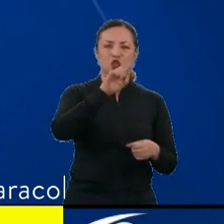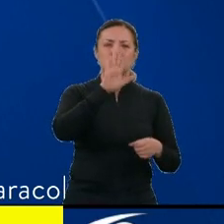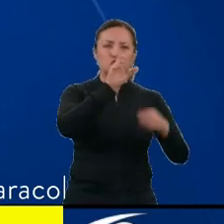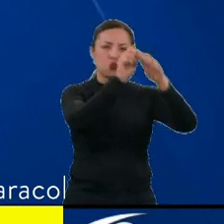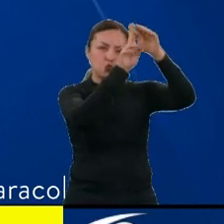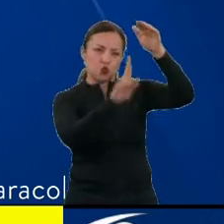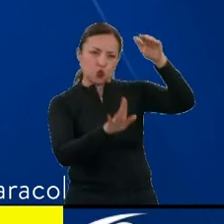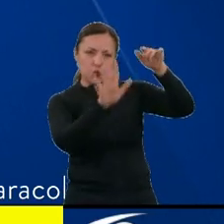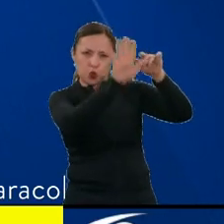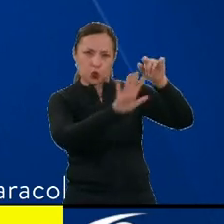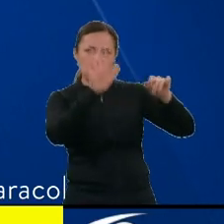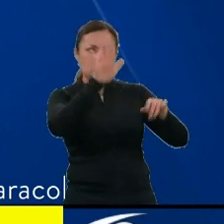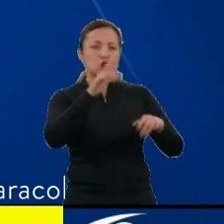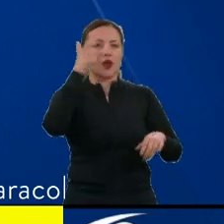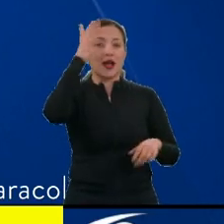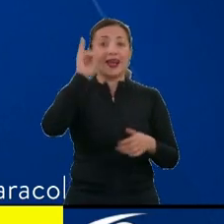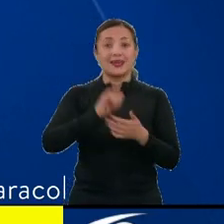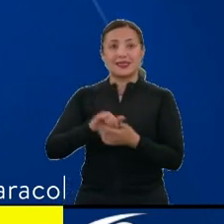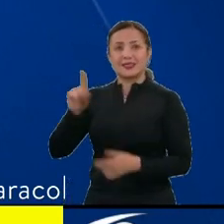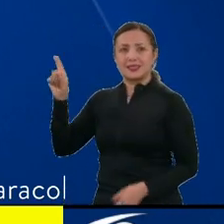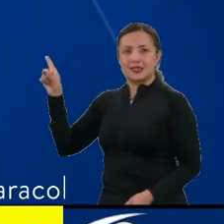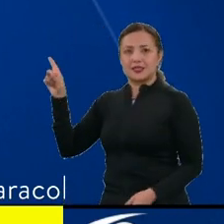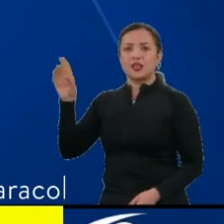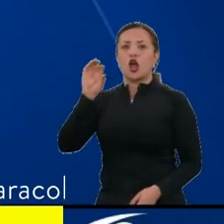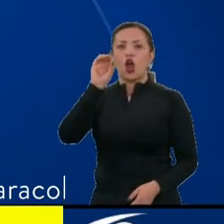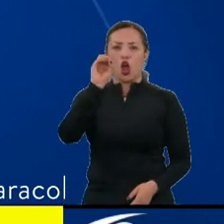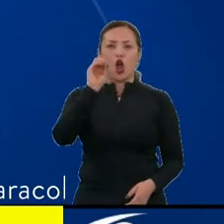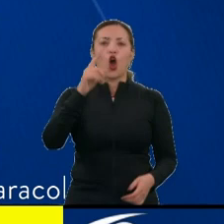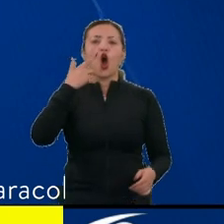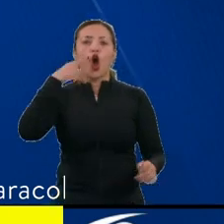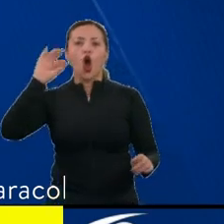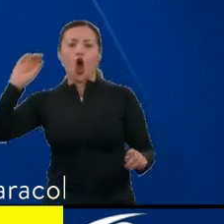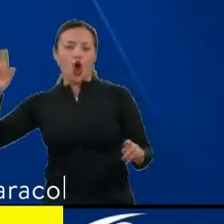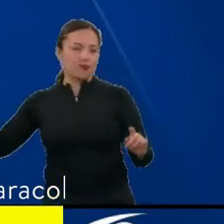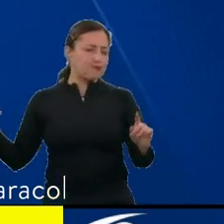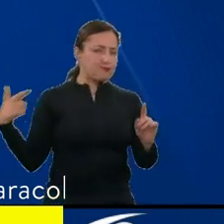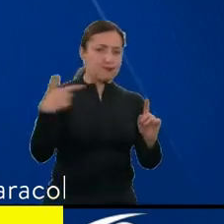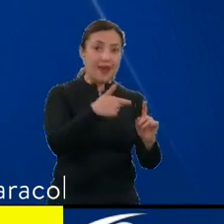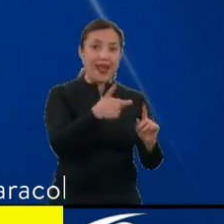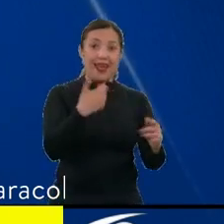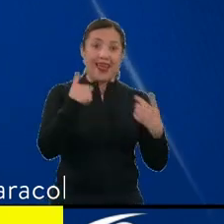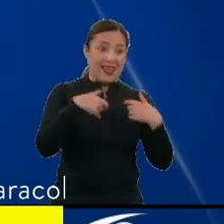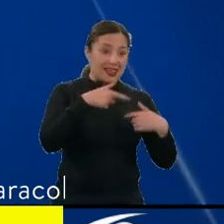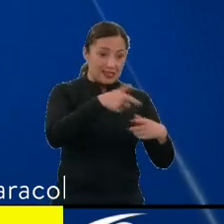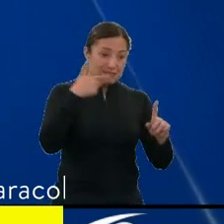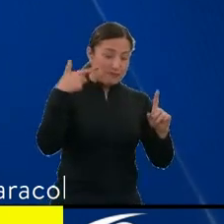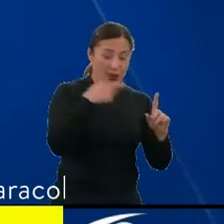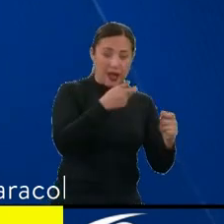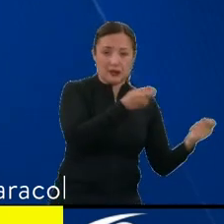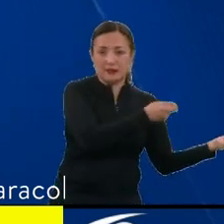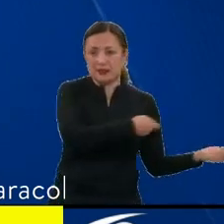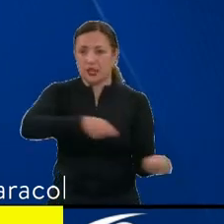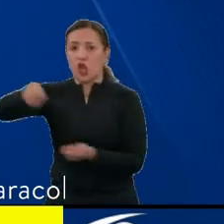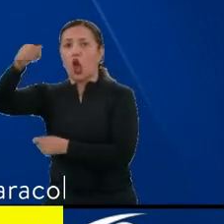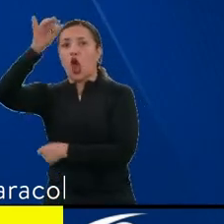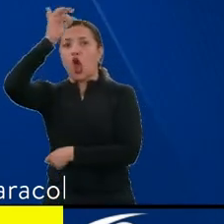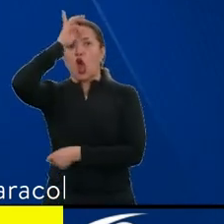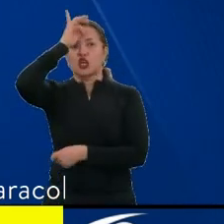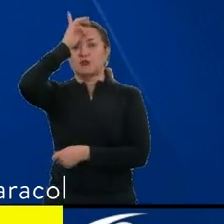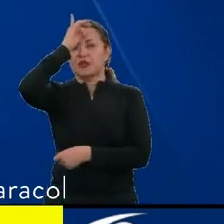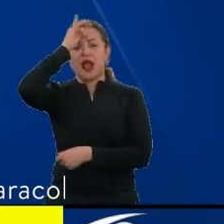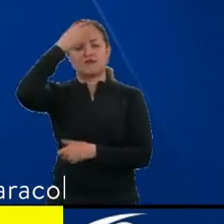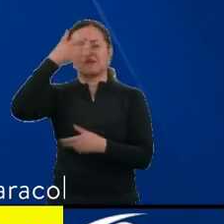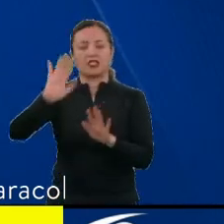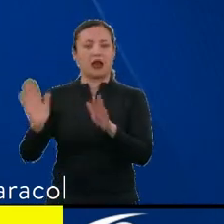Kevin Almanza se percataron que un hombre armado lo hirió. El joven fue trasladado a un hospital donde llegó sin